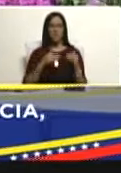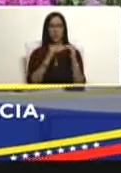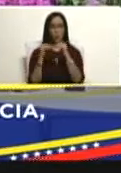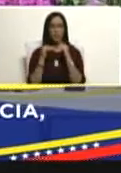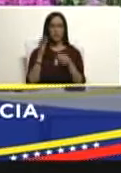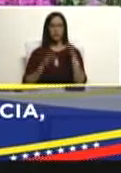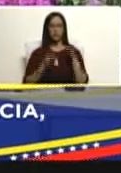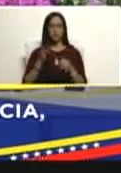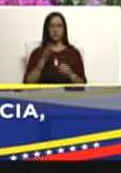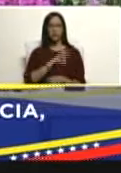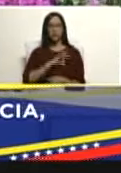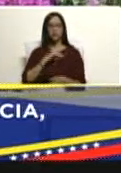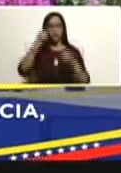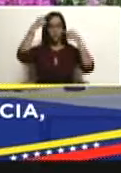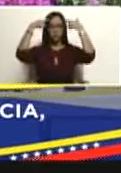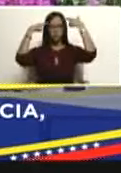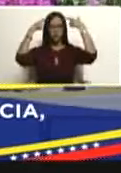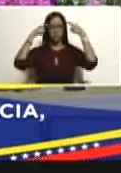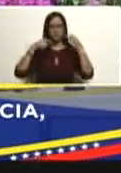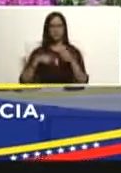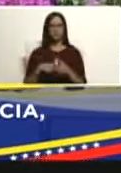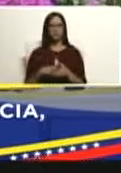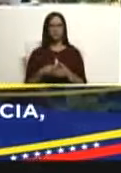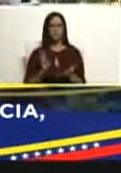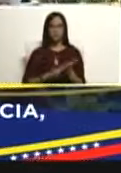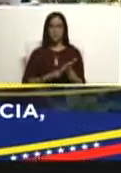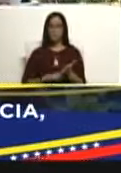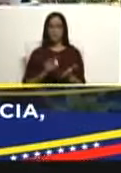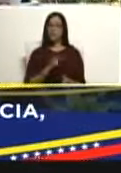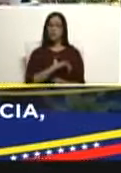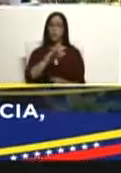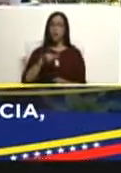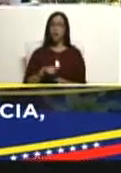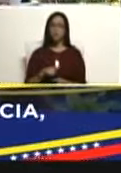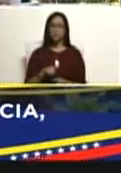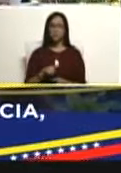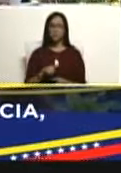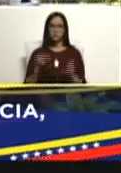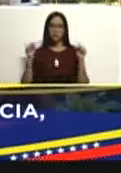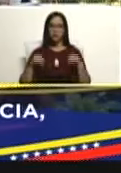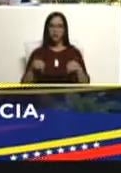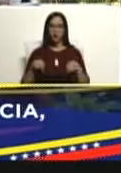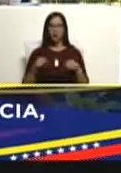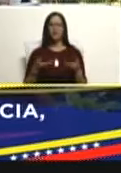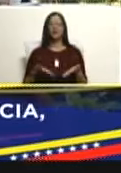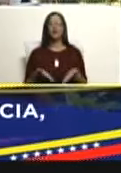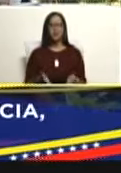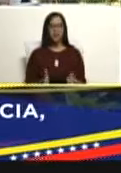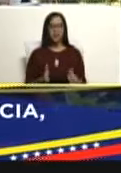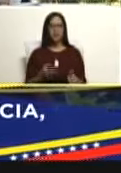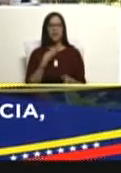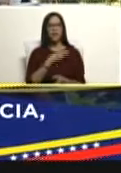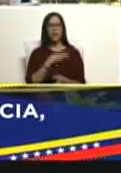justicia social, Hugo Chávez, ¿verdad? Igual, hoy nace la gran misión,